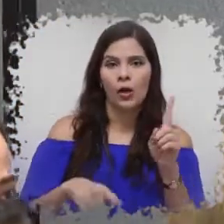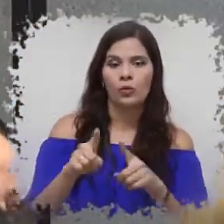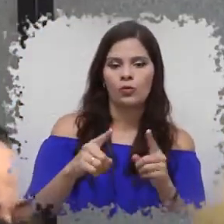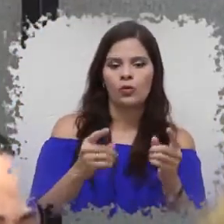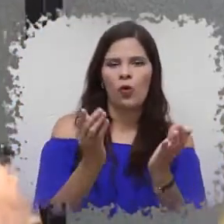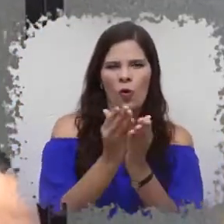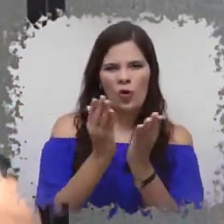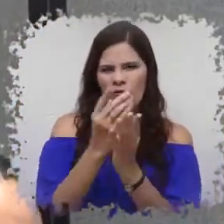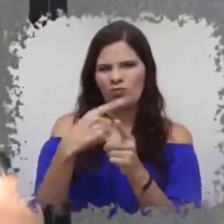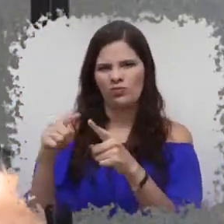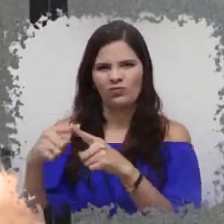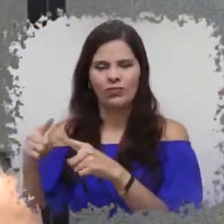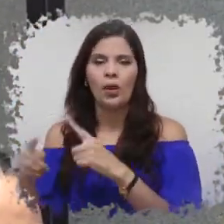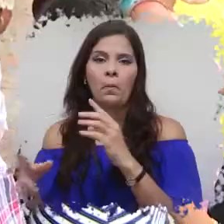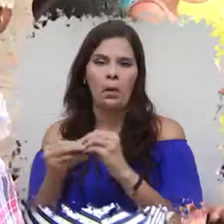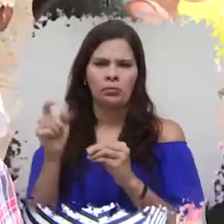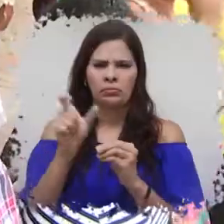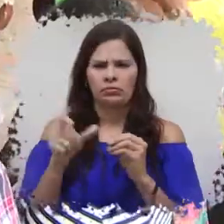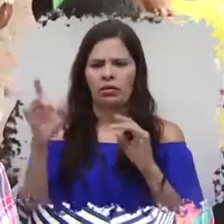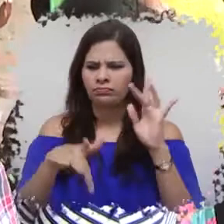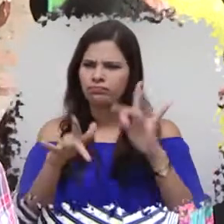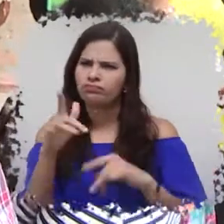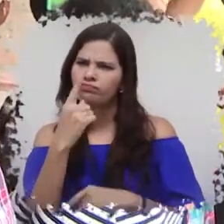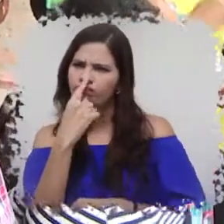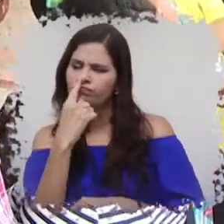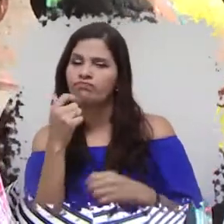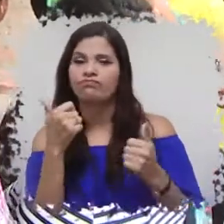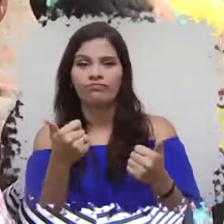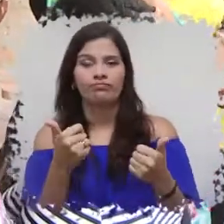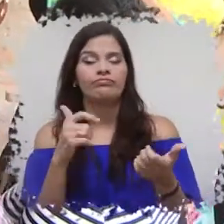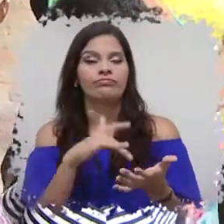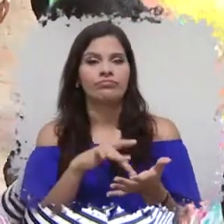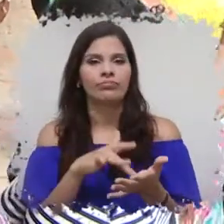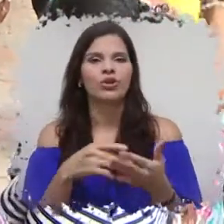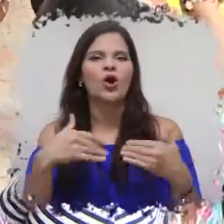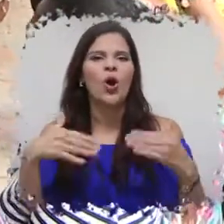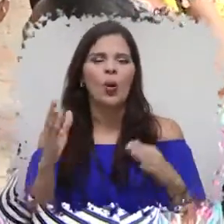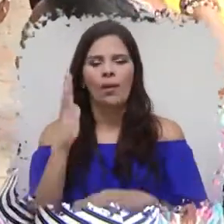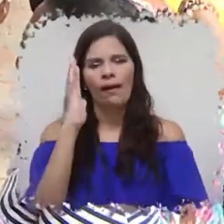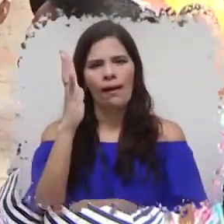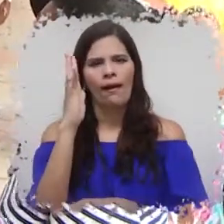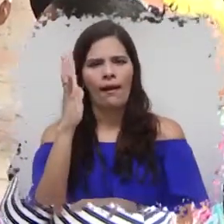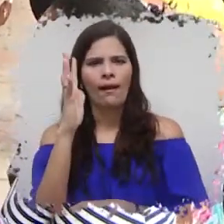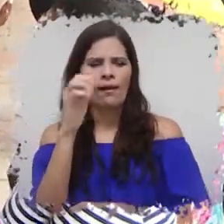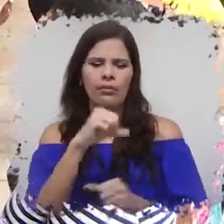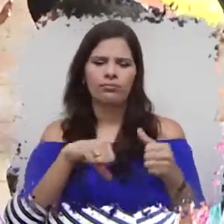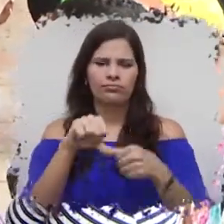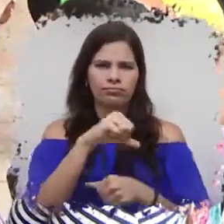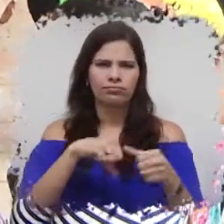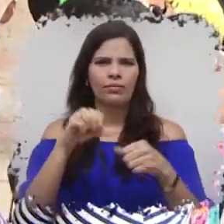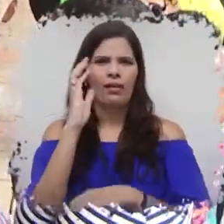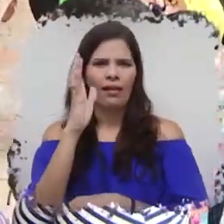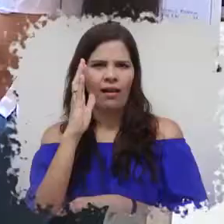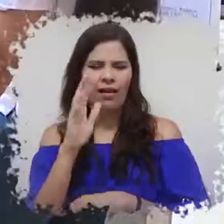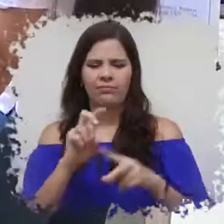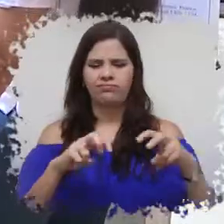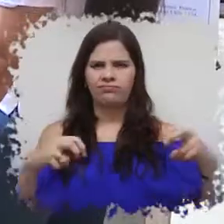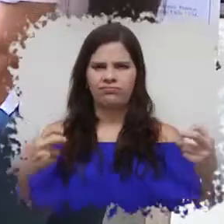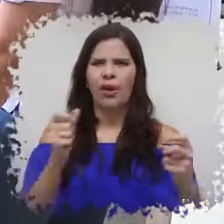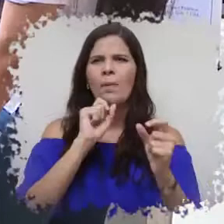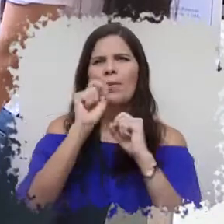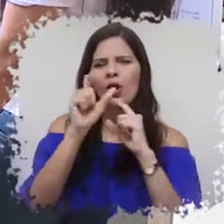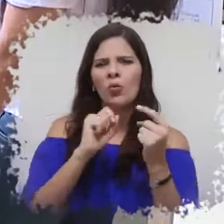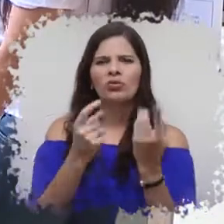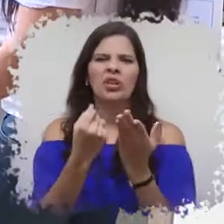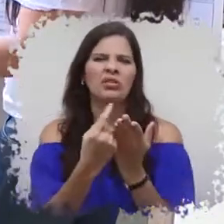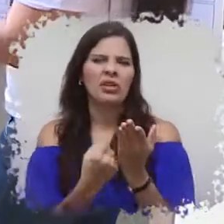del Magdalena, en las instituciones educativas y demás actores participantes. La metodología para su desarrollo fue de ponencias